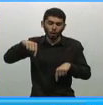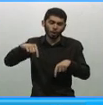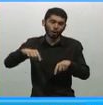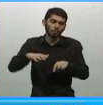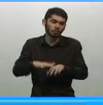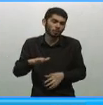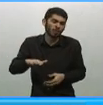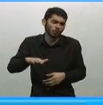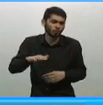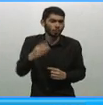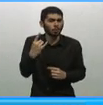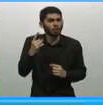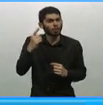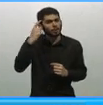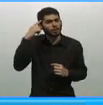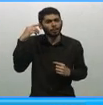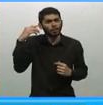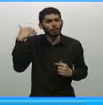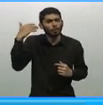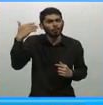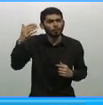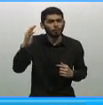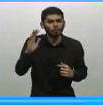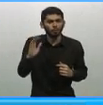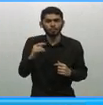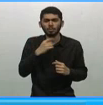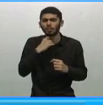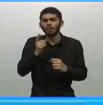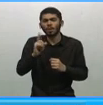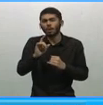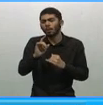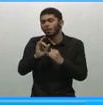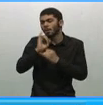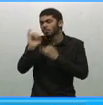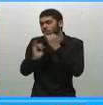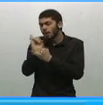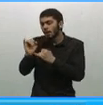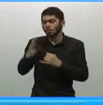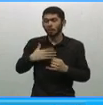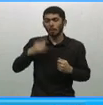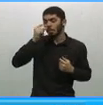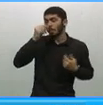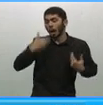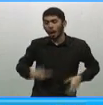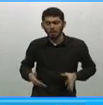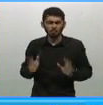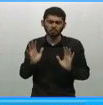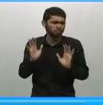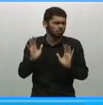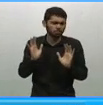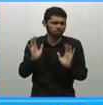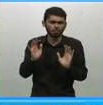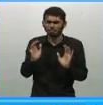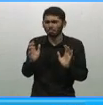obviamente pero que el día de mañana no no hablarle de mí sino que ellos hagan su vida que sepan que yo fui jugador de fútbol y nada